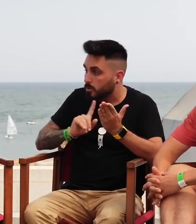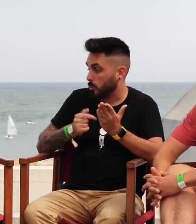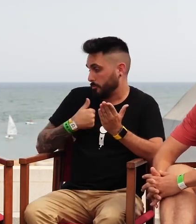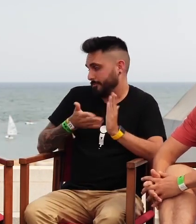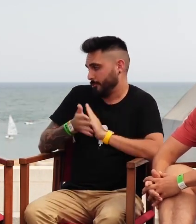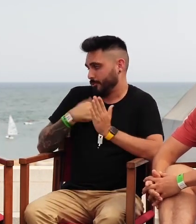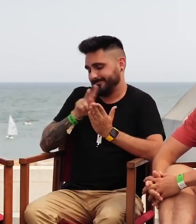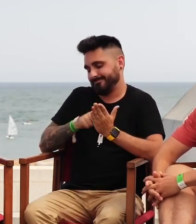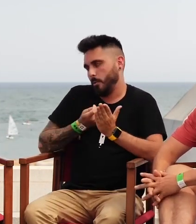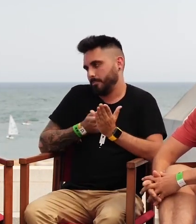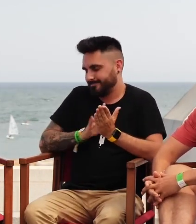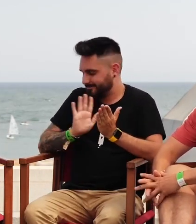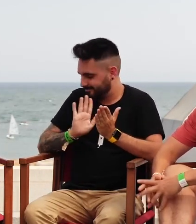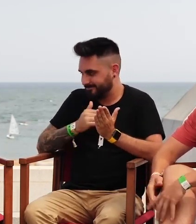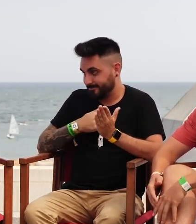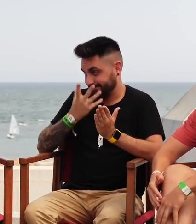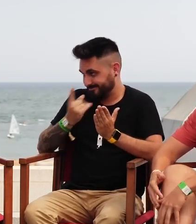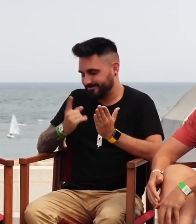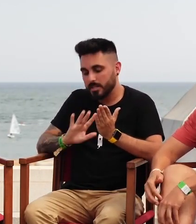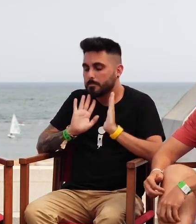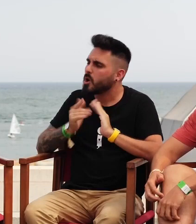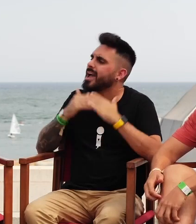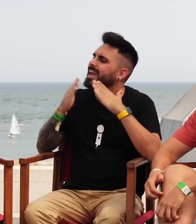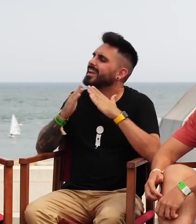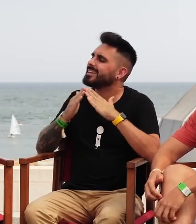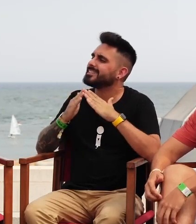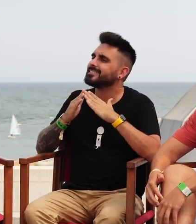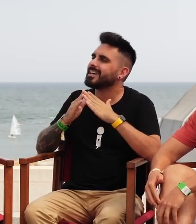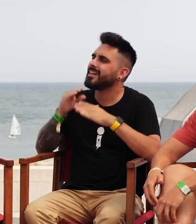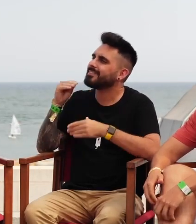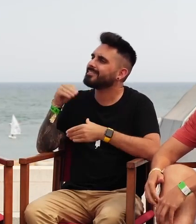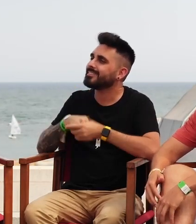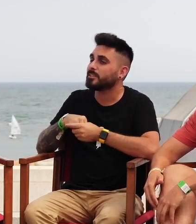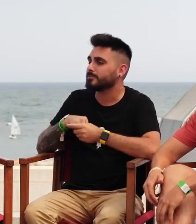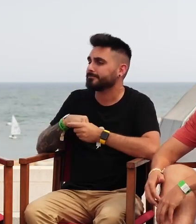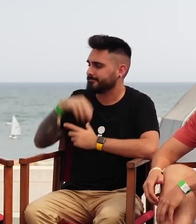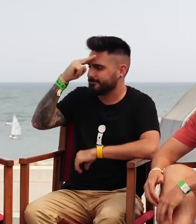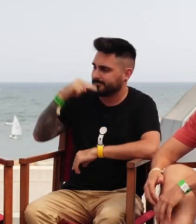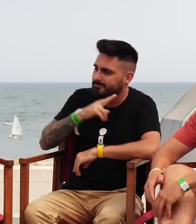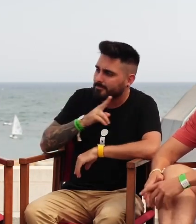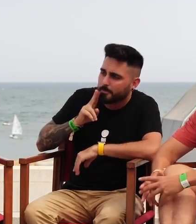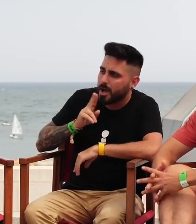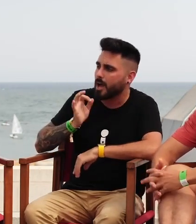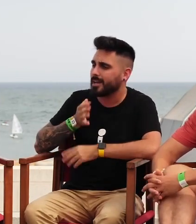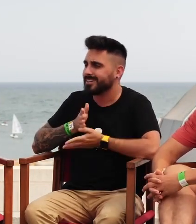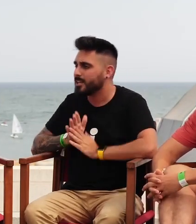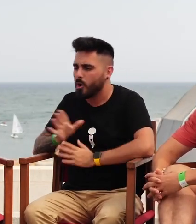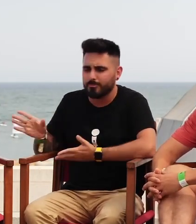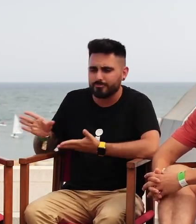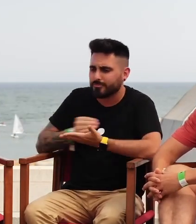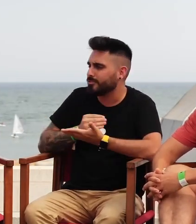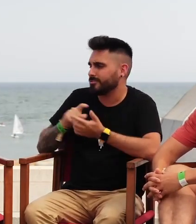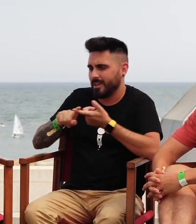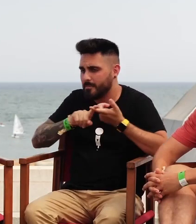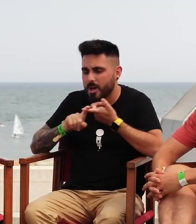pero creo que en mi casa todos los, tanto padres como hijos, hemos dado